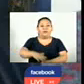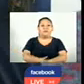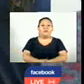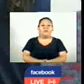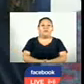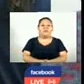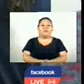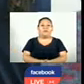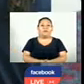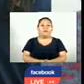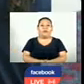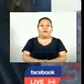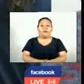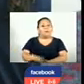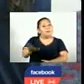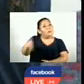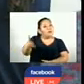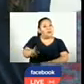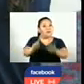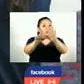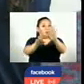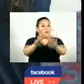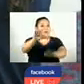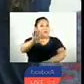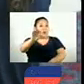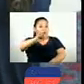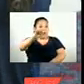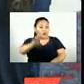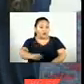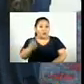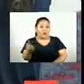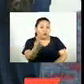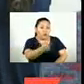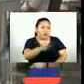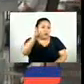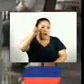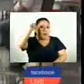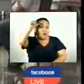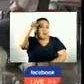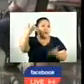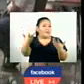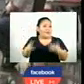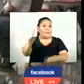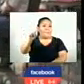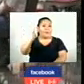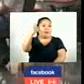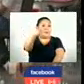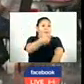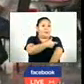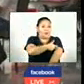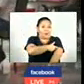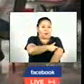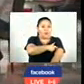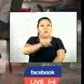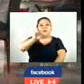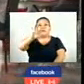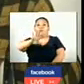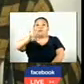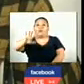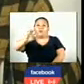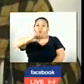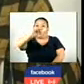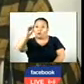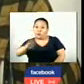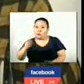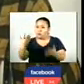hasta la fecha un 65% de los adultos estadounidenses ha recibido al menos una dosis y un 55%